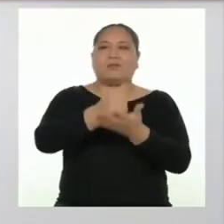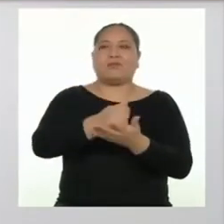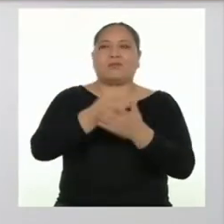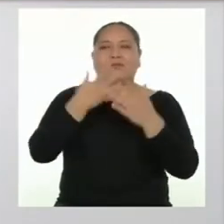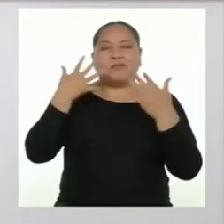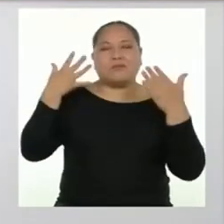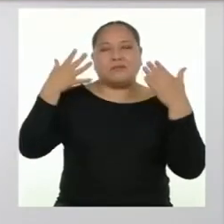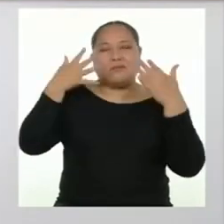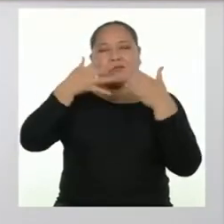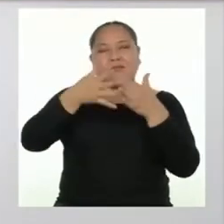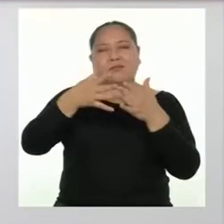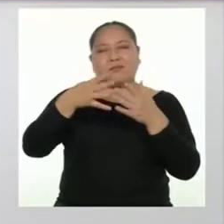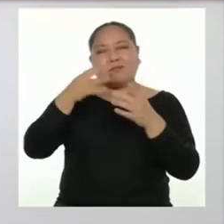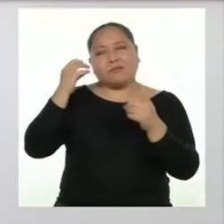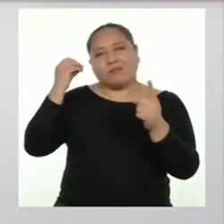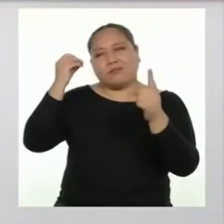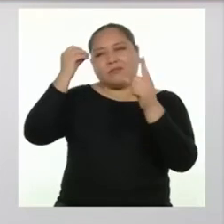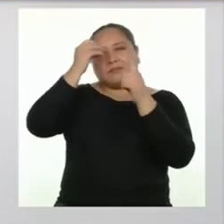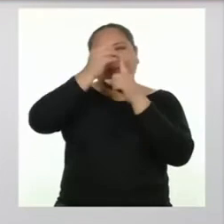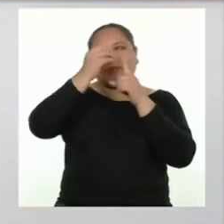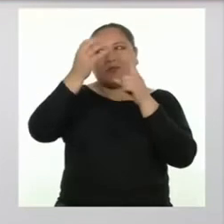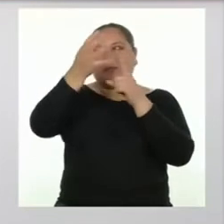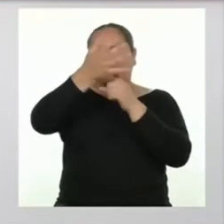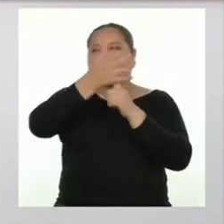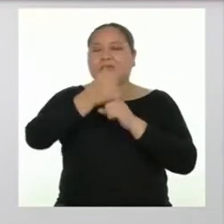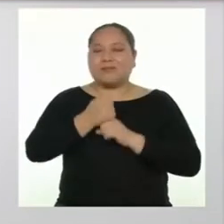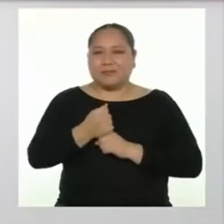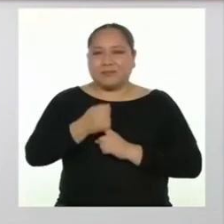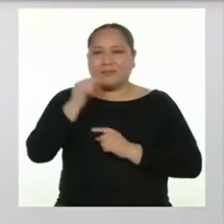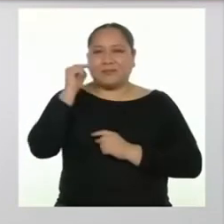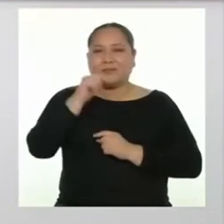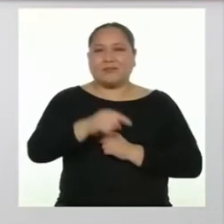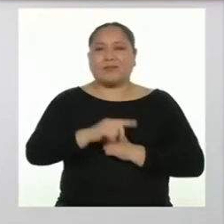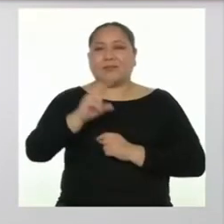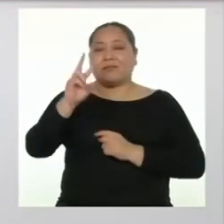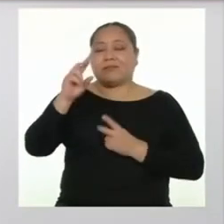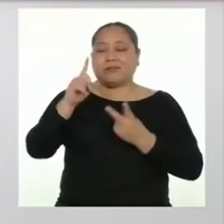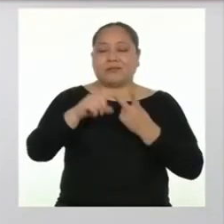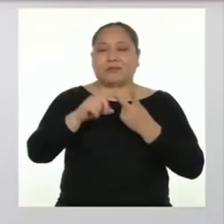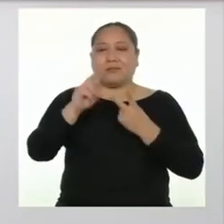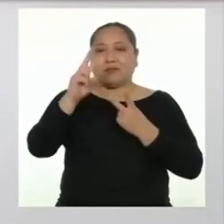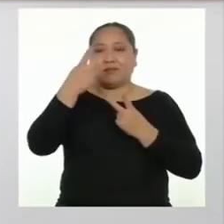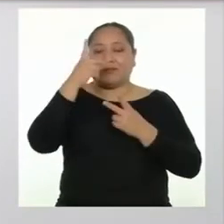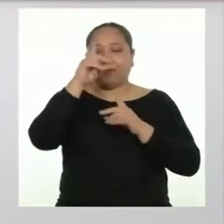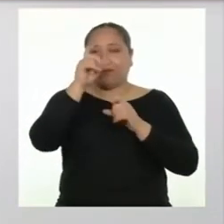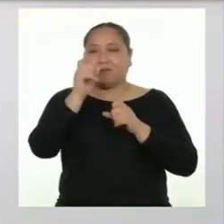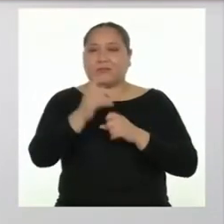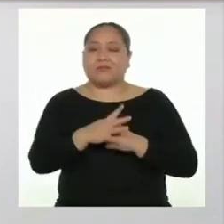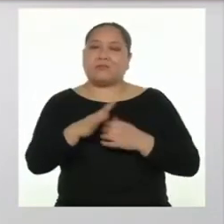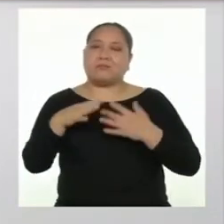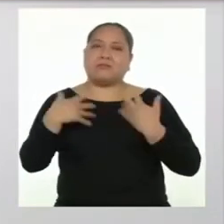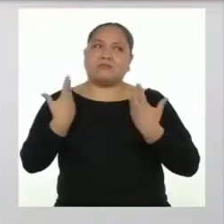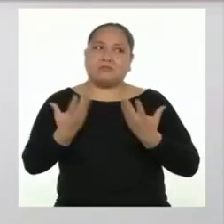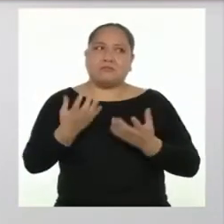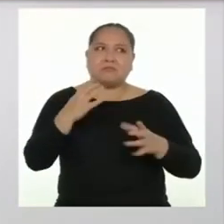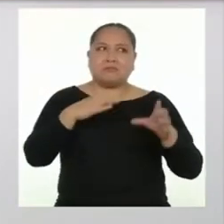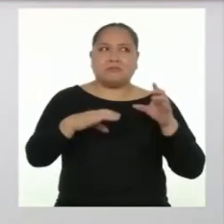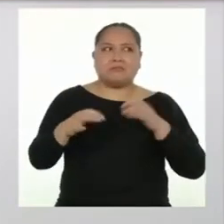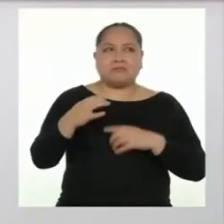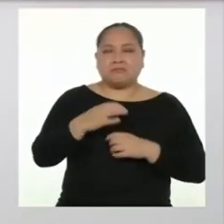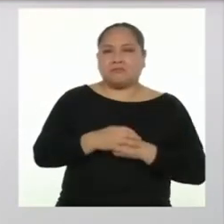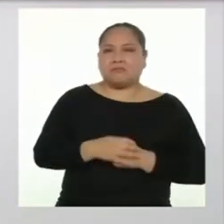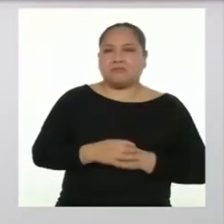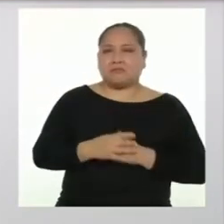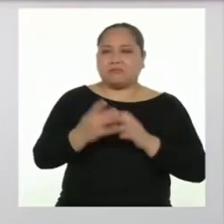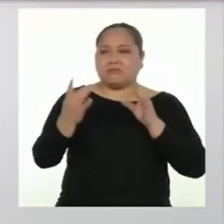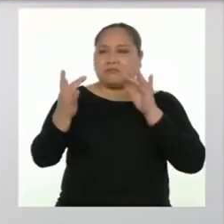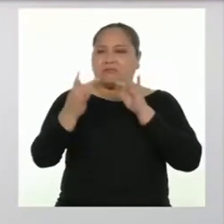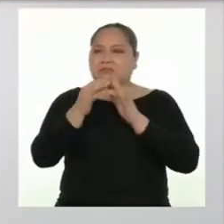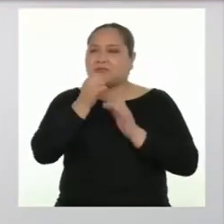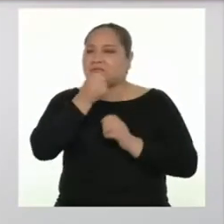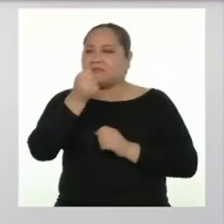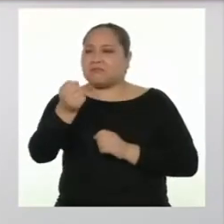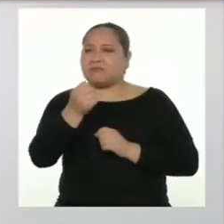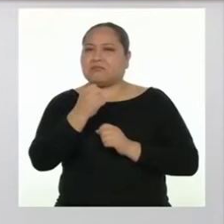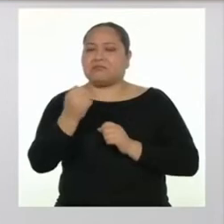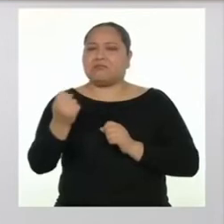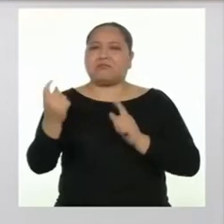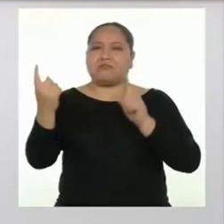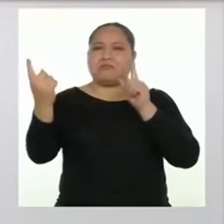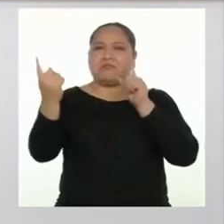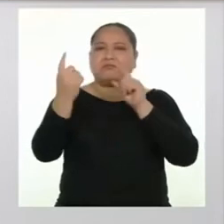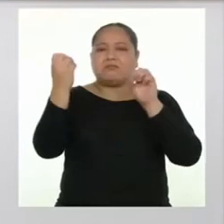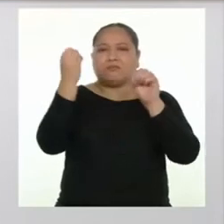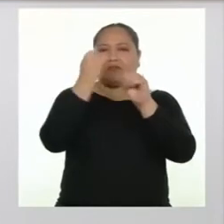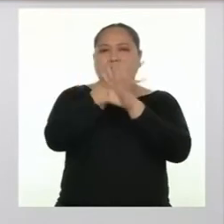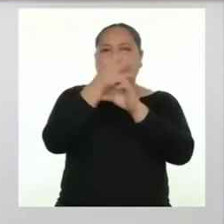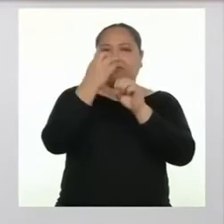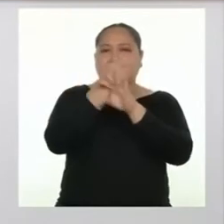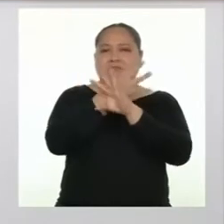con el propósito de la entrevista. En cuanto a la segunda pregunta, podríamos realizar la entrevista por medio de